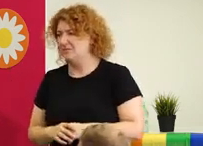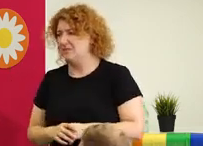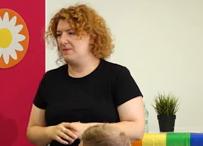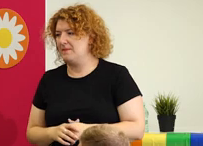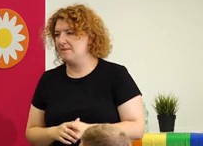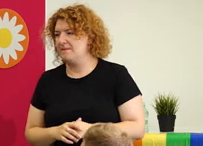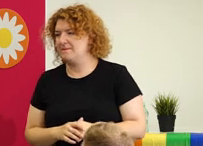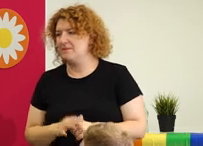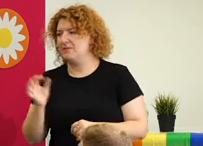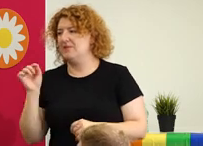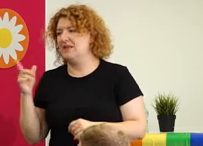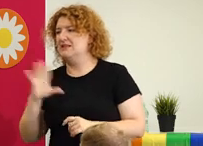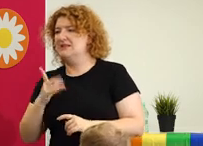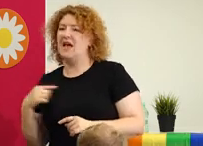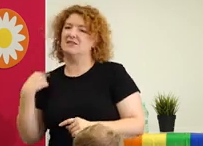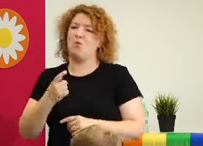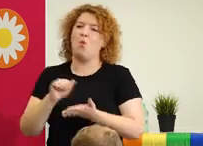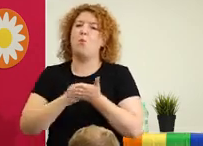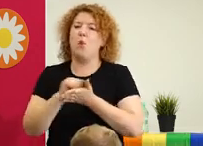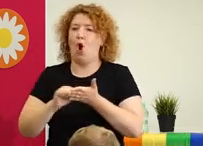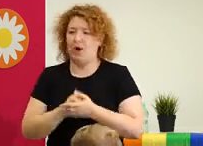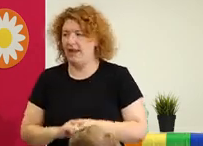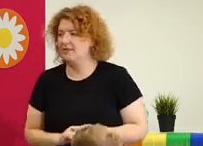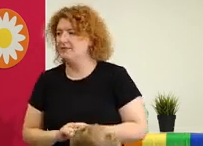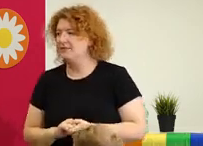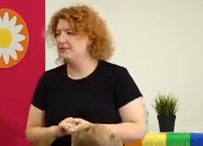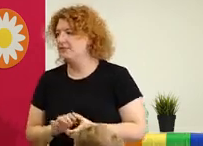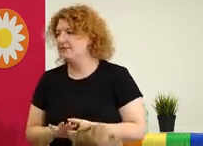y borran a las mujeres. En el fondo...